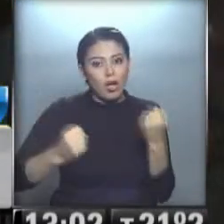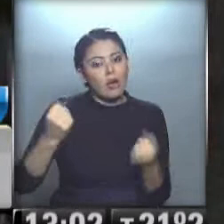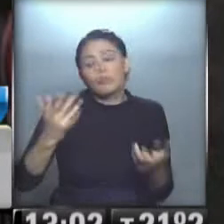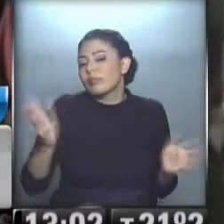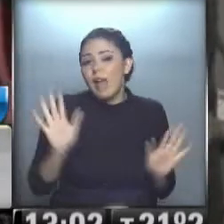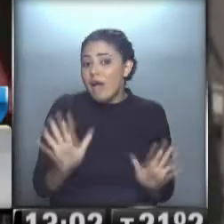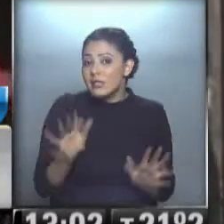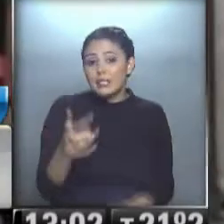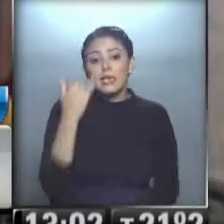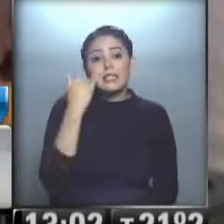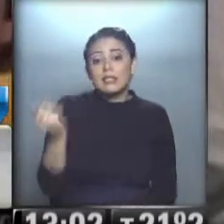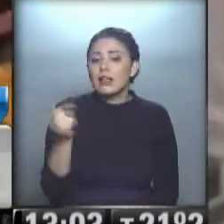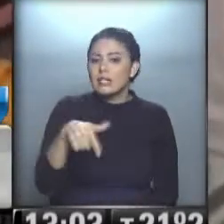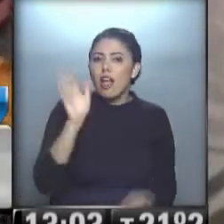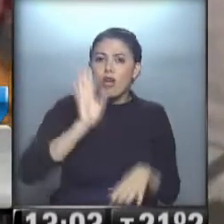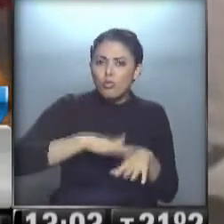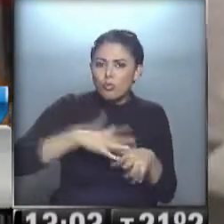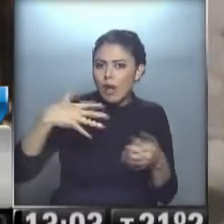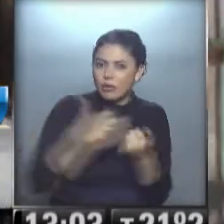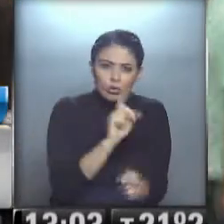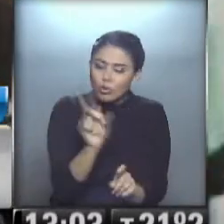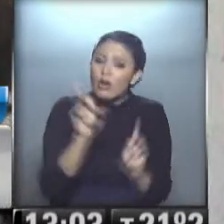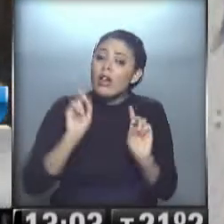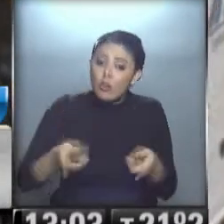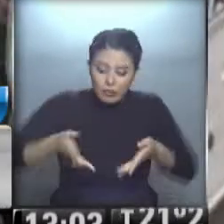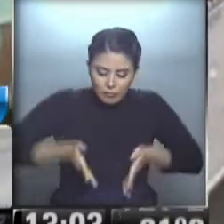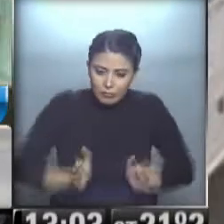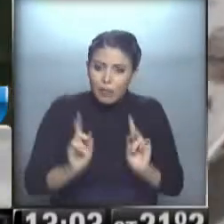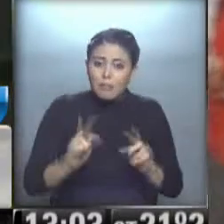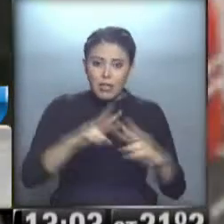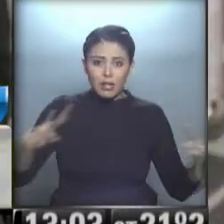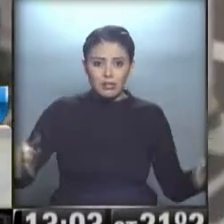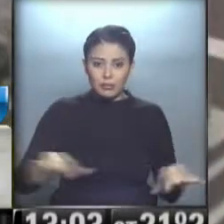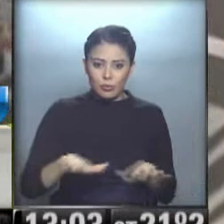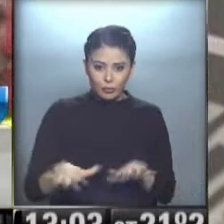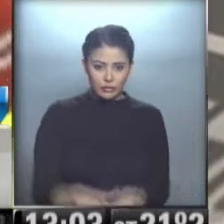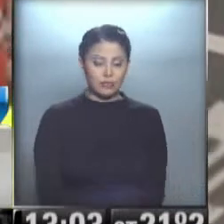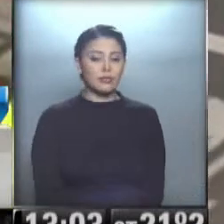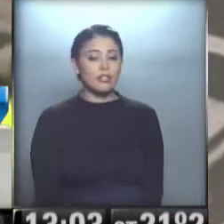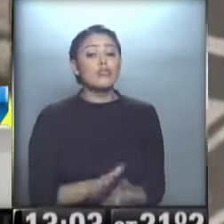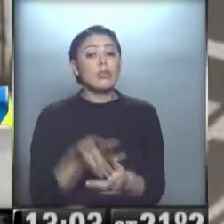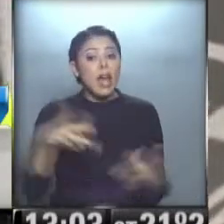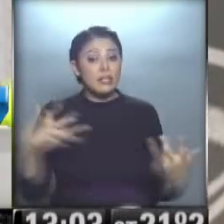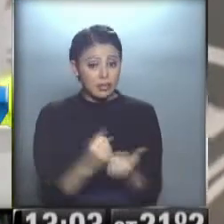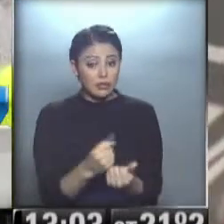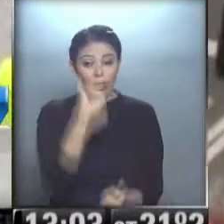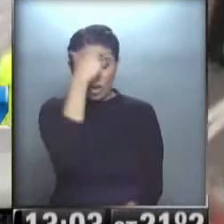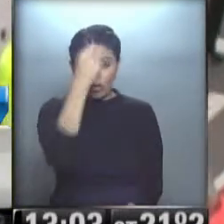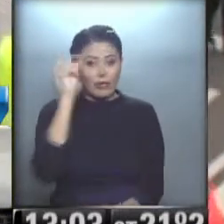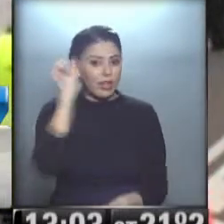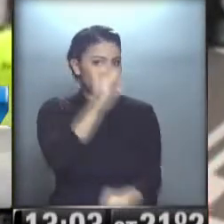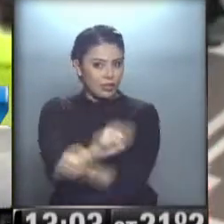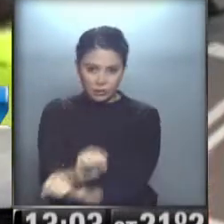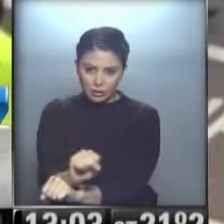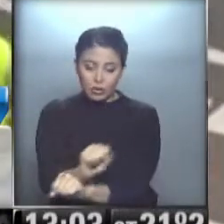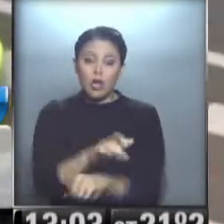esto ocurrió, ella no estuvo involucrada en el accidente, pero dio a luz en medio de esta situación. Respecto del accidente, el chofer quedó detenido, y respecto